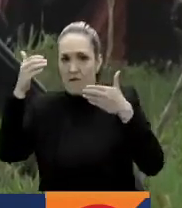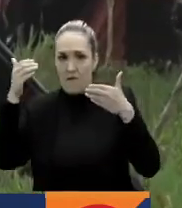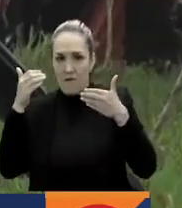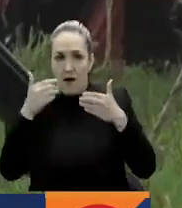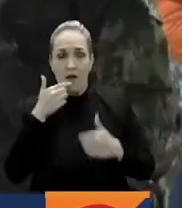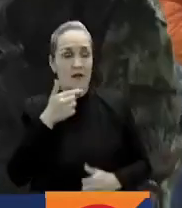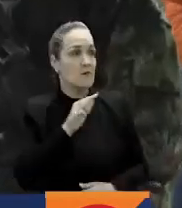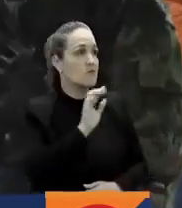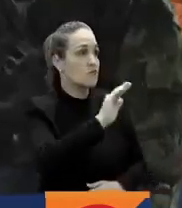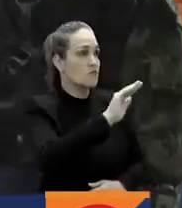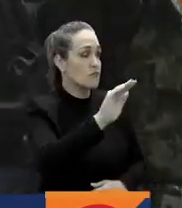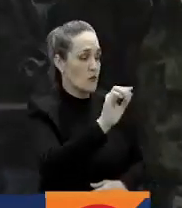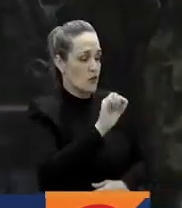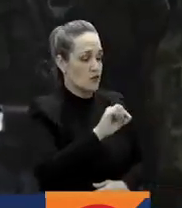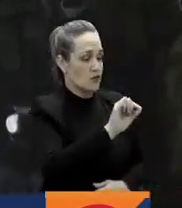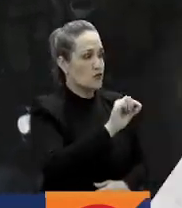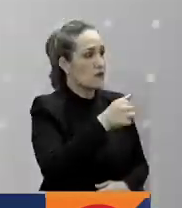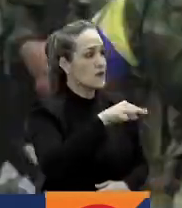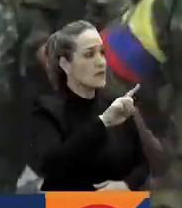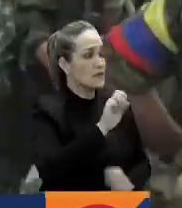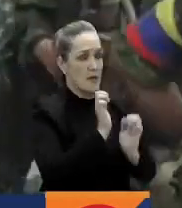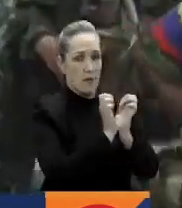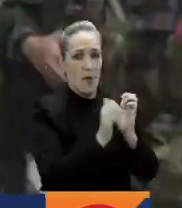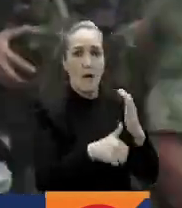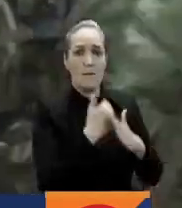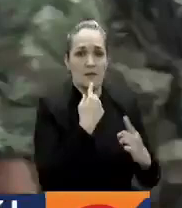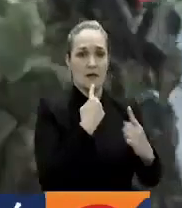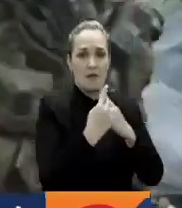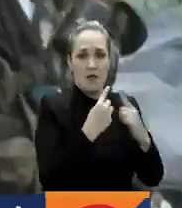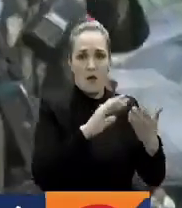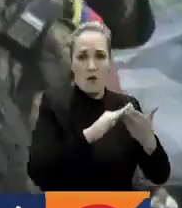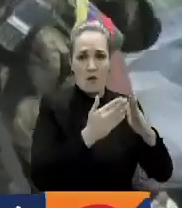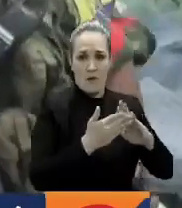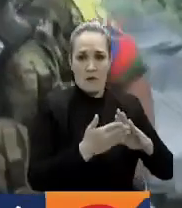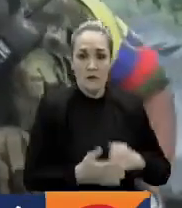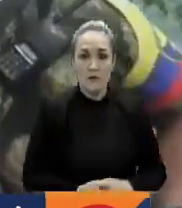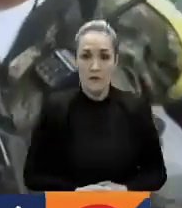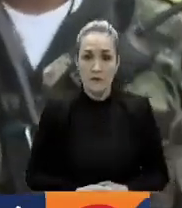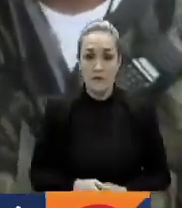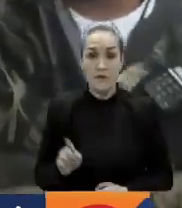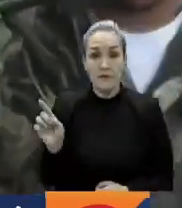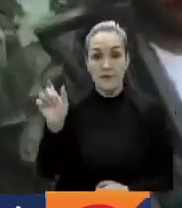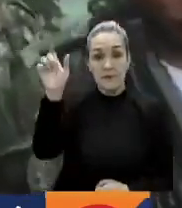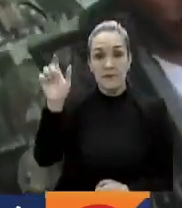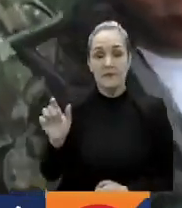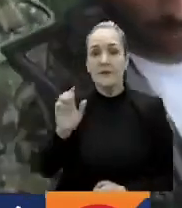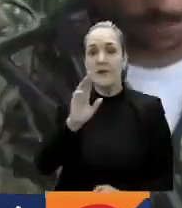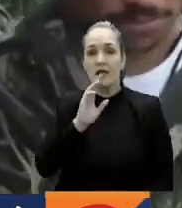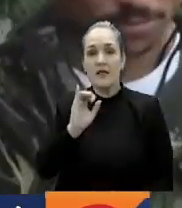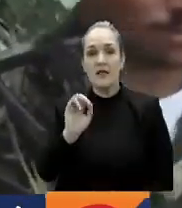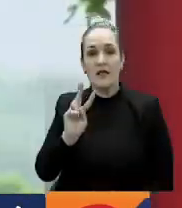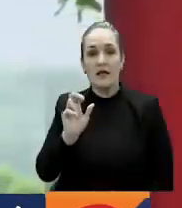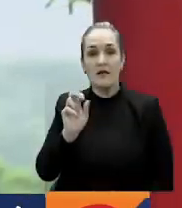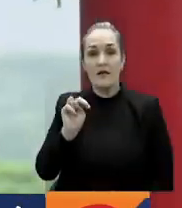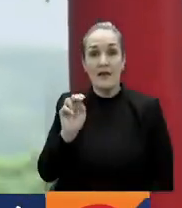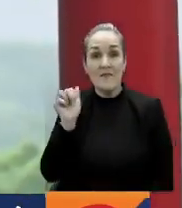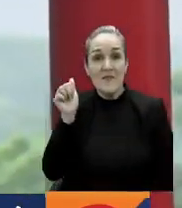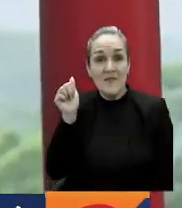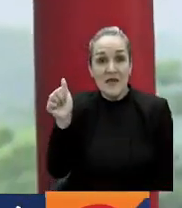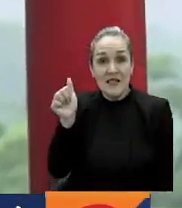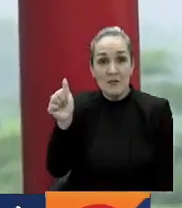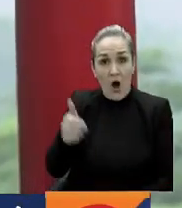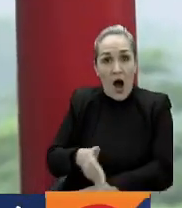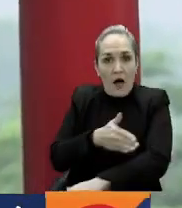16 de mayo iniciarían los diálogos. Así se vio a alias Iván Mordisco en los actos de hoy, quien fuera dado